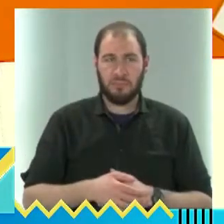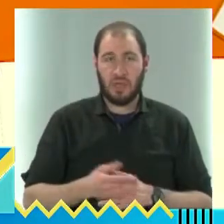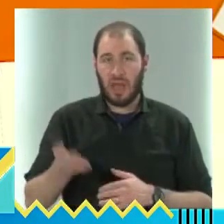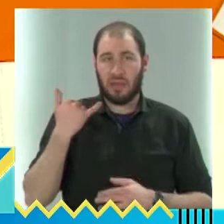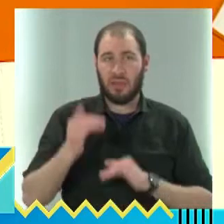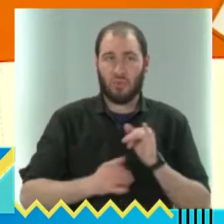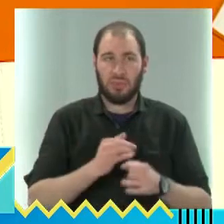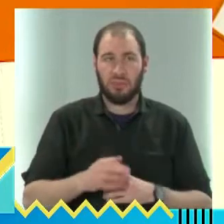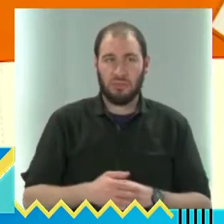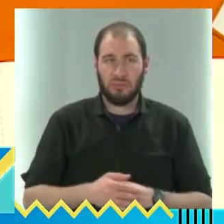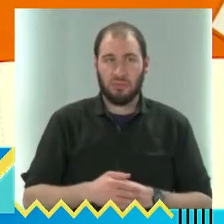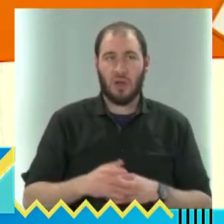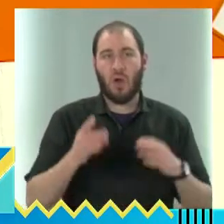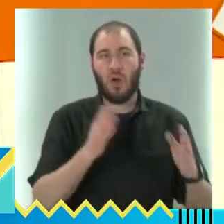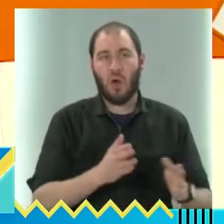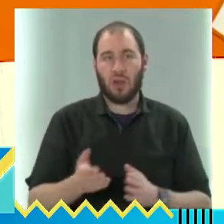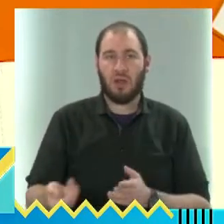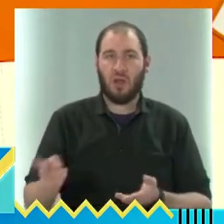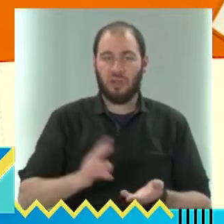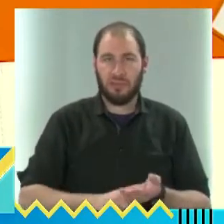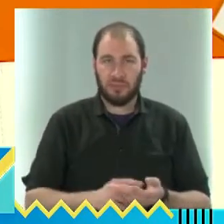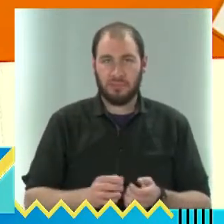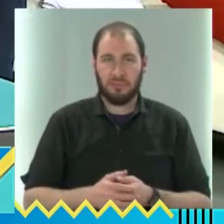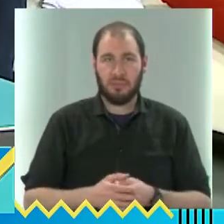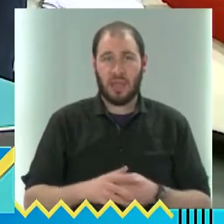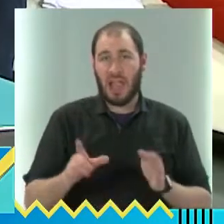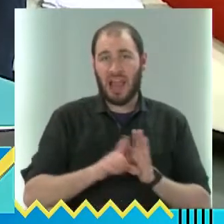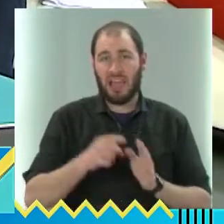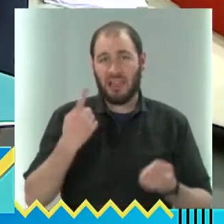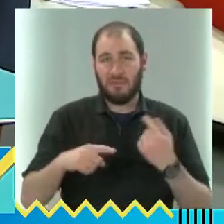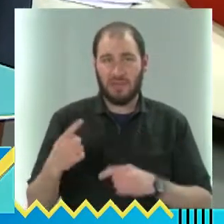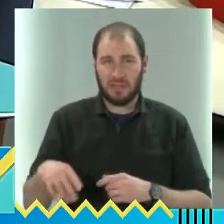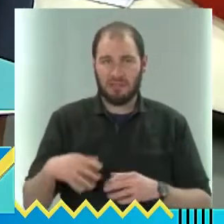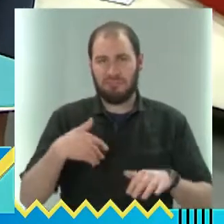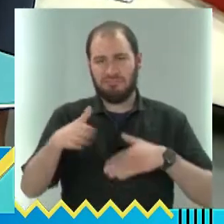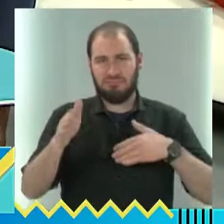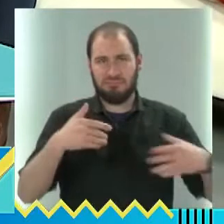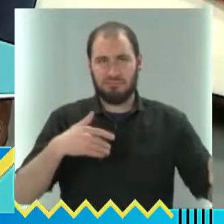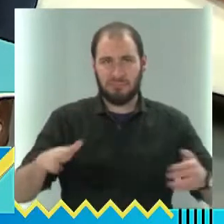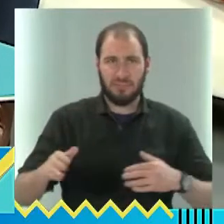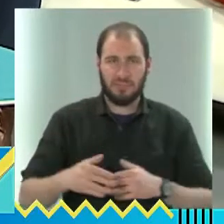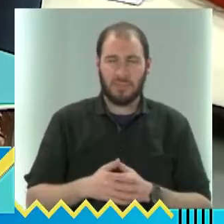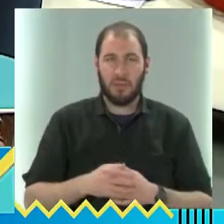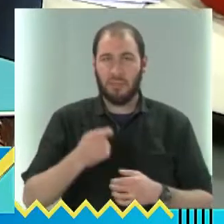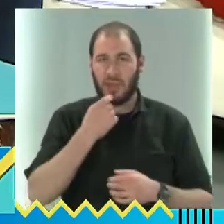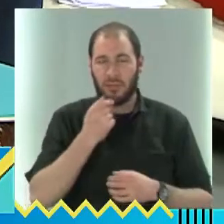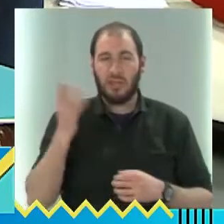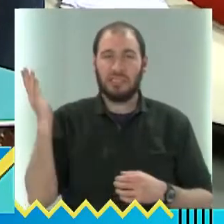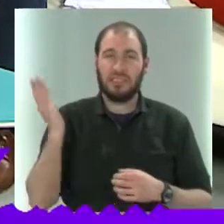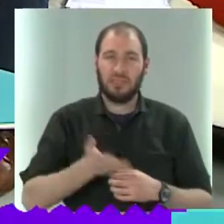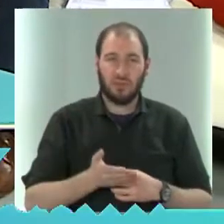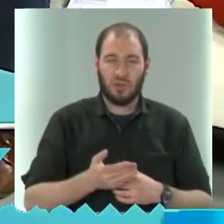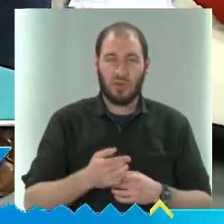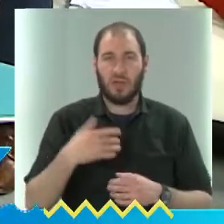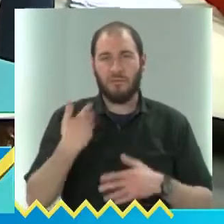dije al principio, es reordenar distintas leyes que ya estaban dispersas. Si hablamos de las sanciones a